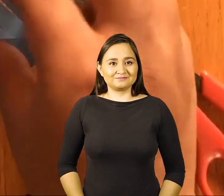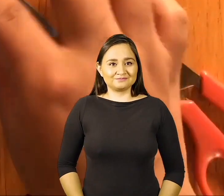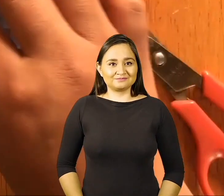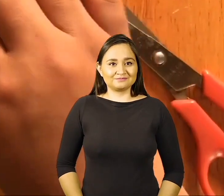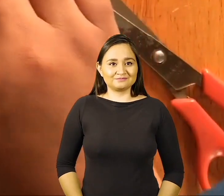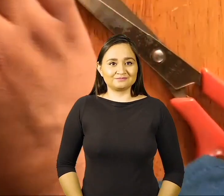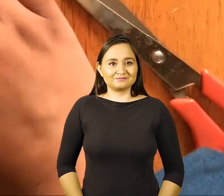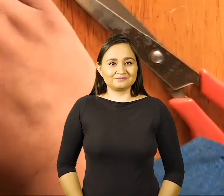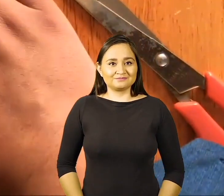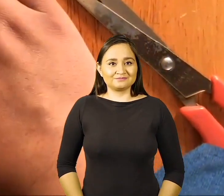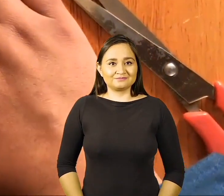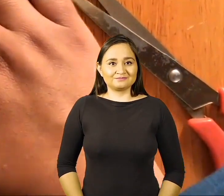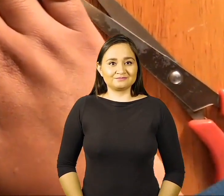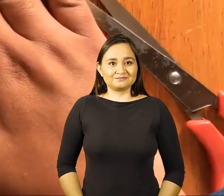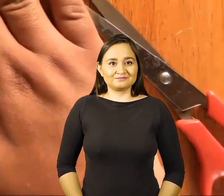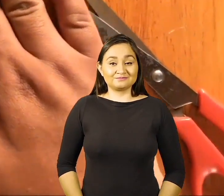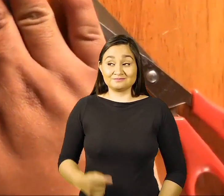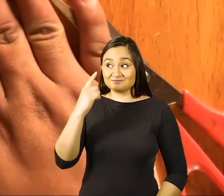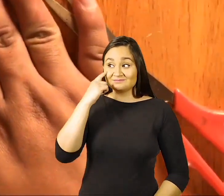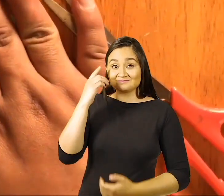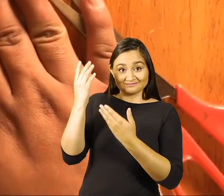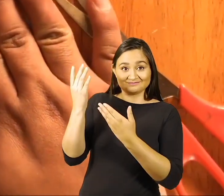Nos quedará lo siguiente.